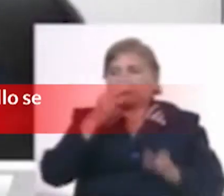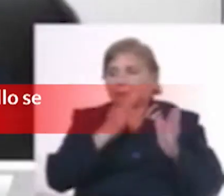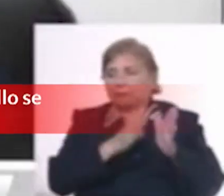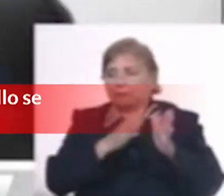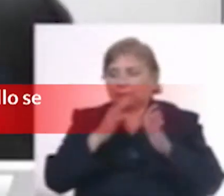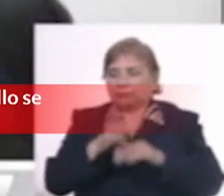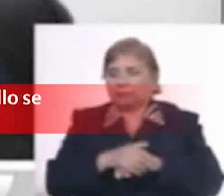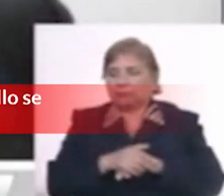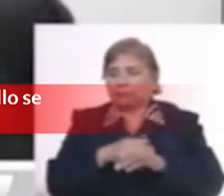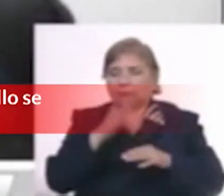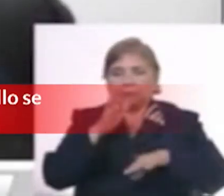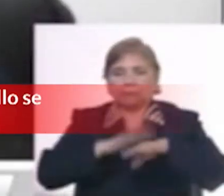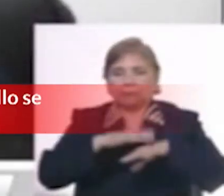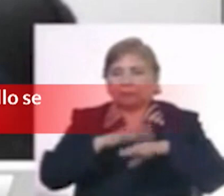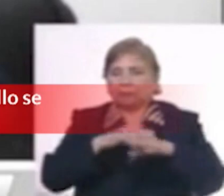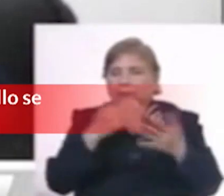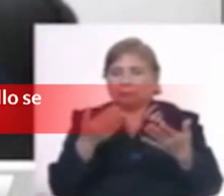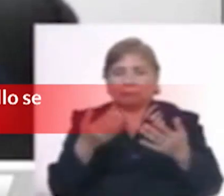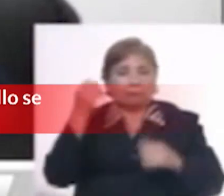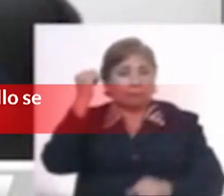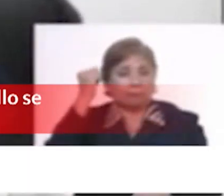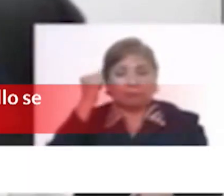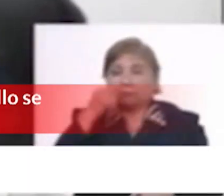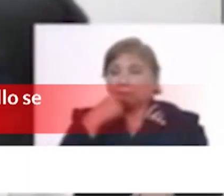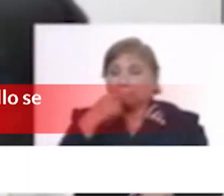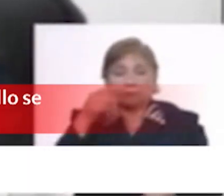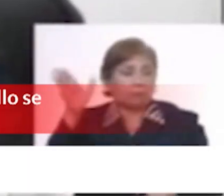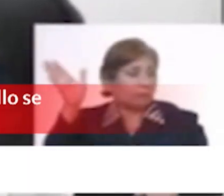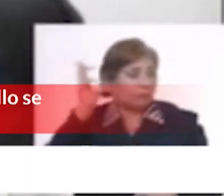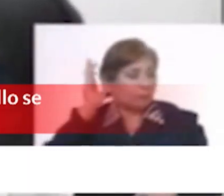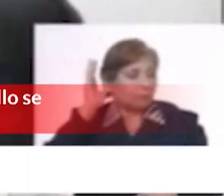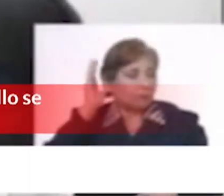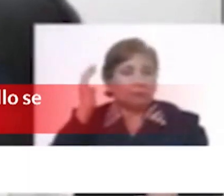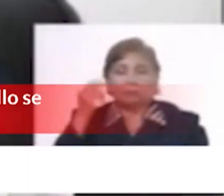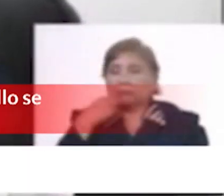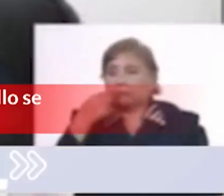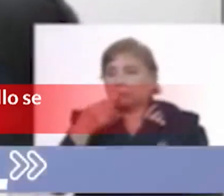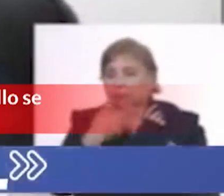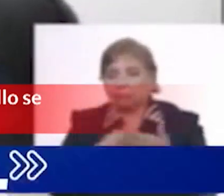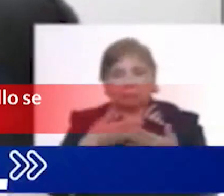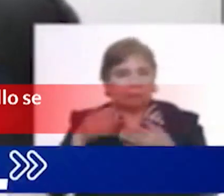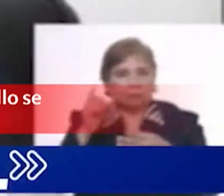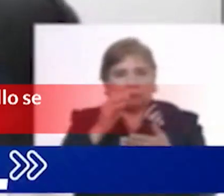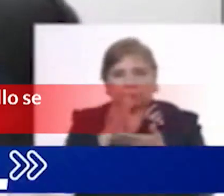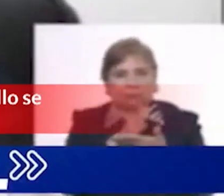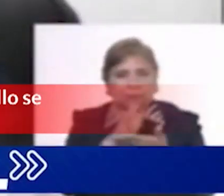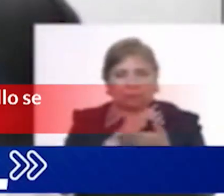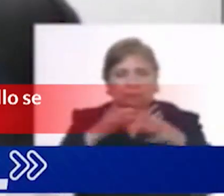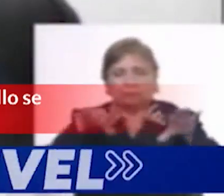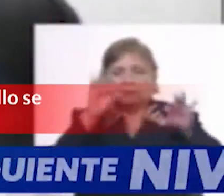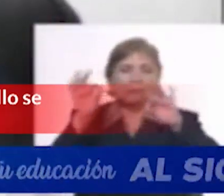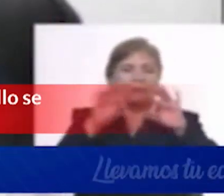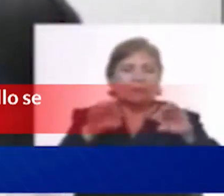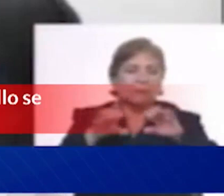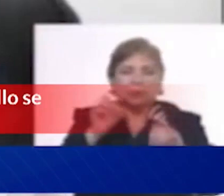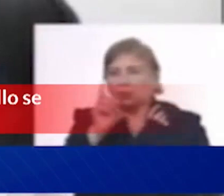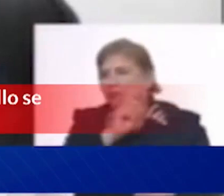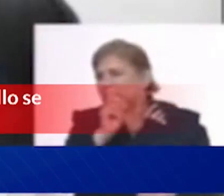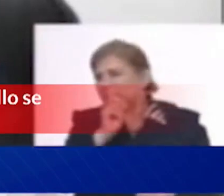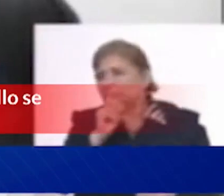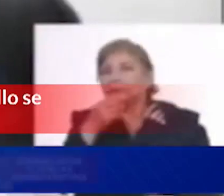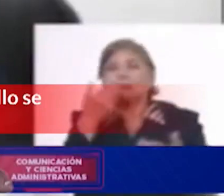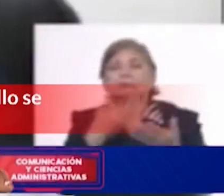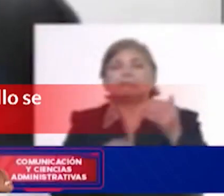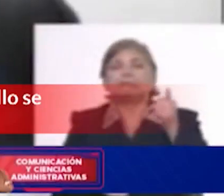proceso y a la vertiente del derecho de ser escuchado y oído. Y esto no es parte de un show, sino es parte de